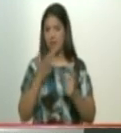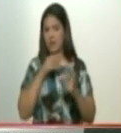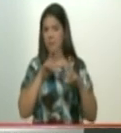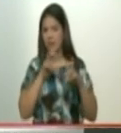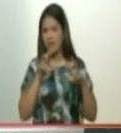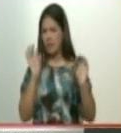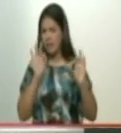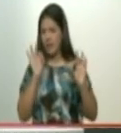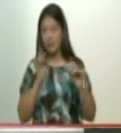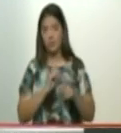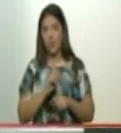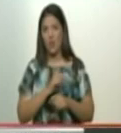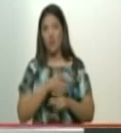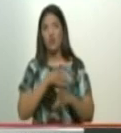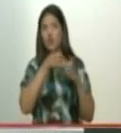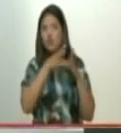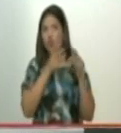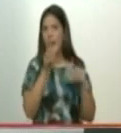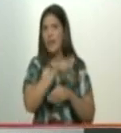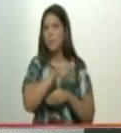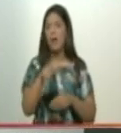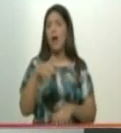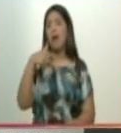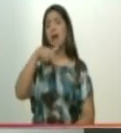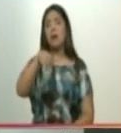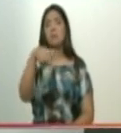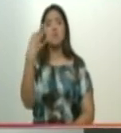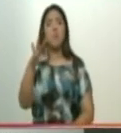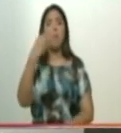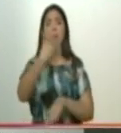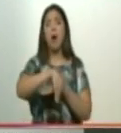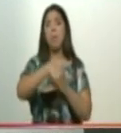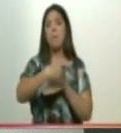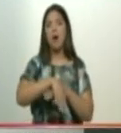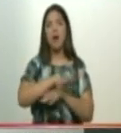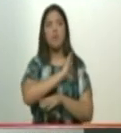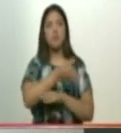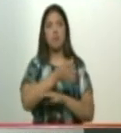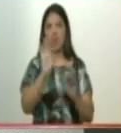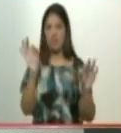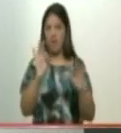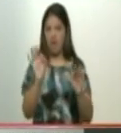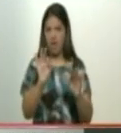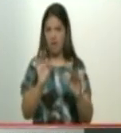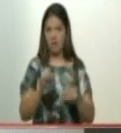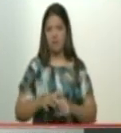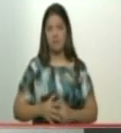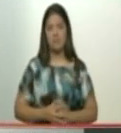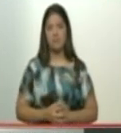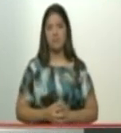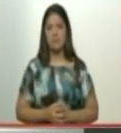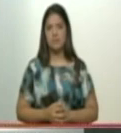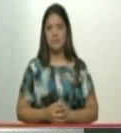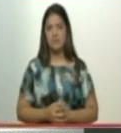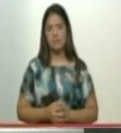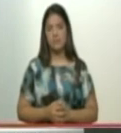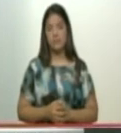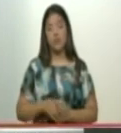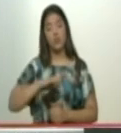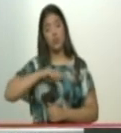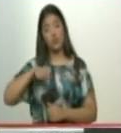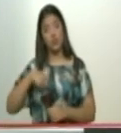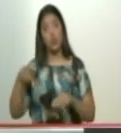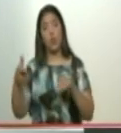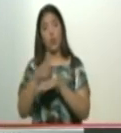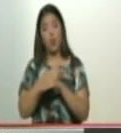que ningún criminal se le ocurra caminar por nuestras calles sin condena ni en el anonimato. Como gobierno